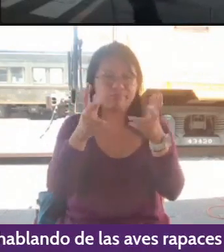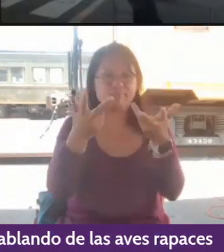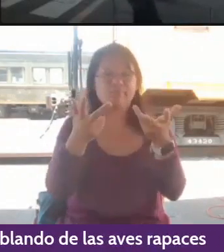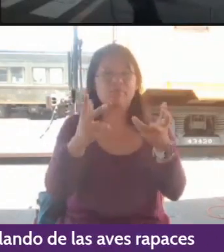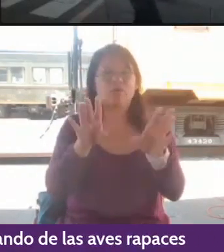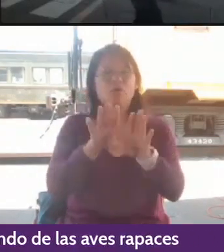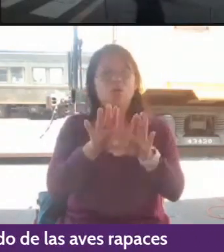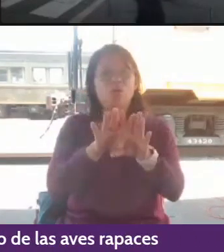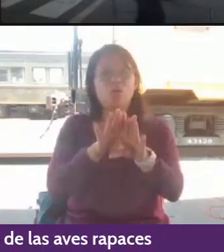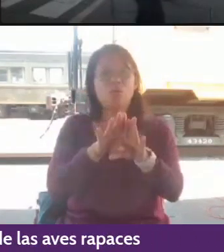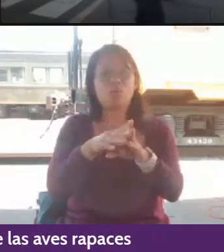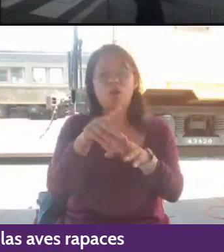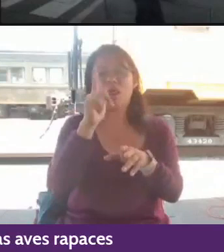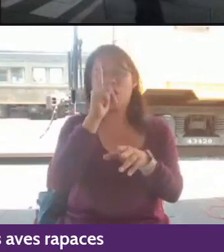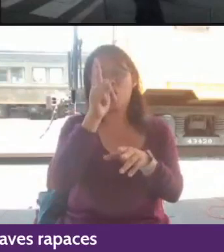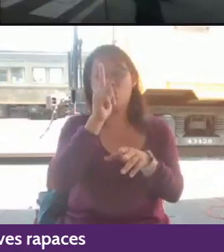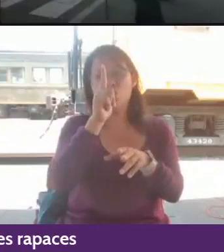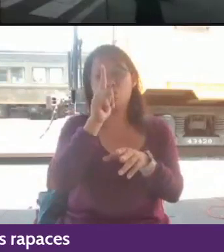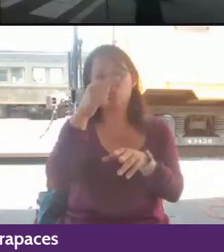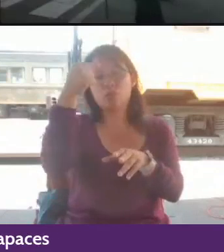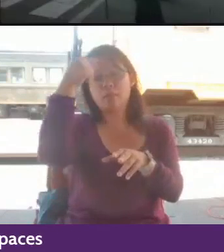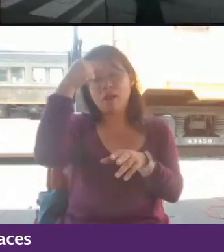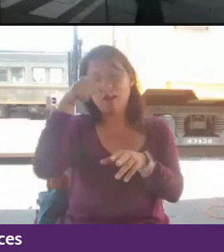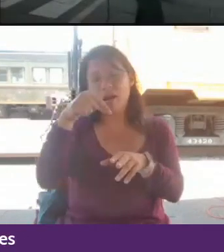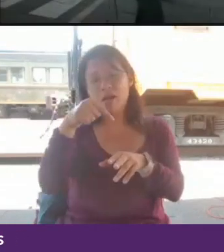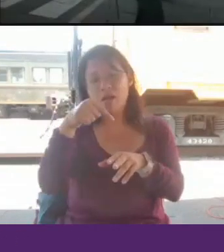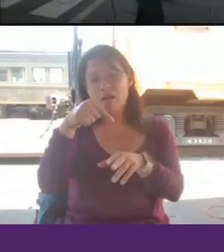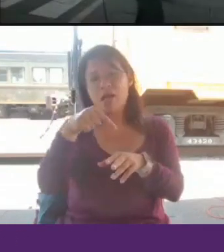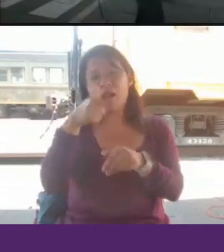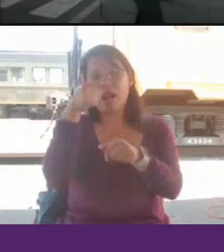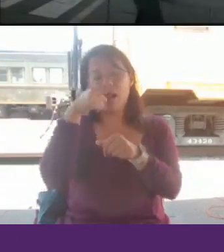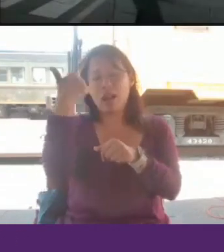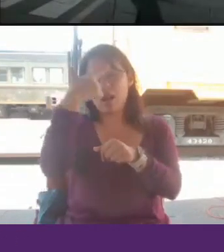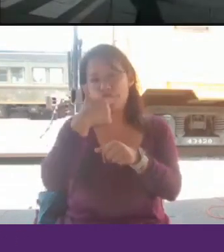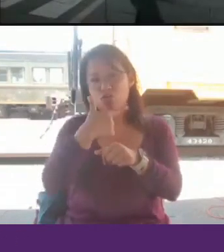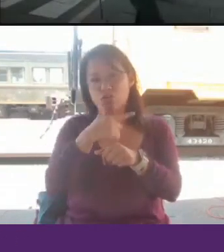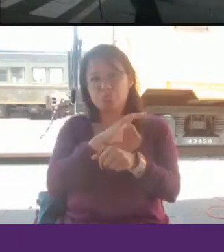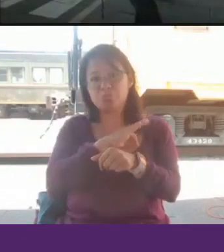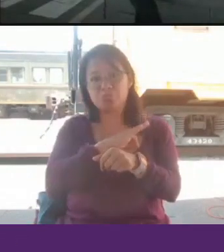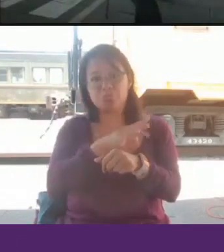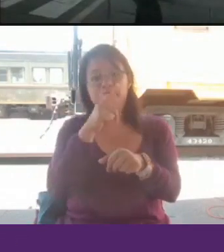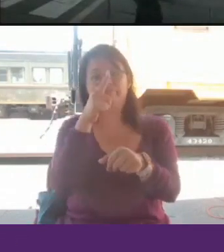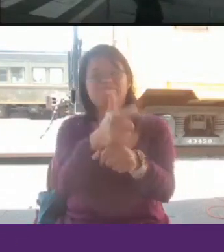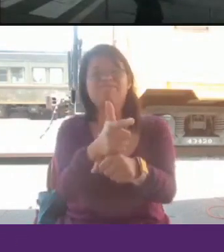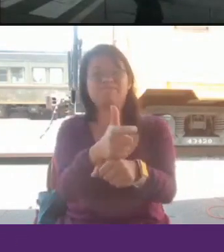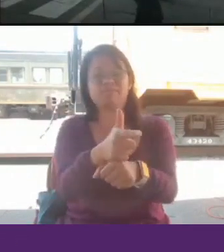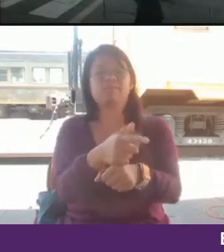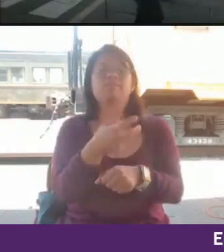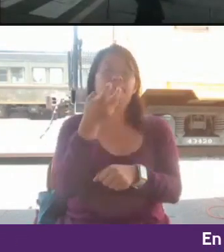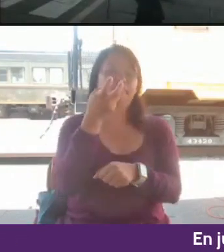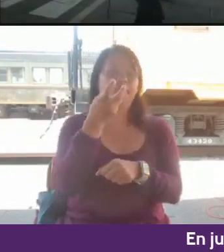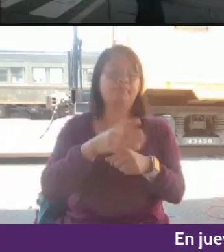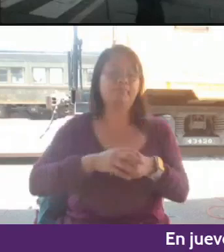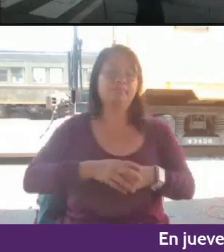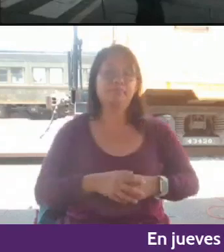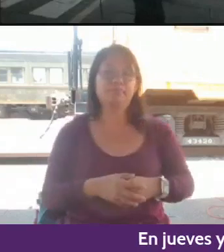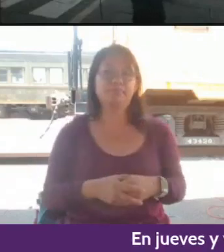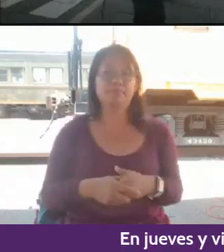de percibir la luz para poder cazar de noche. Pero para el vuelo, en verdad, no le da ninguna ventaja la cabeza redonda ni nada